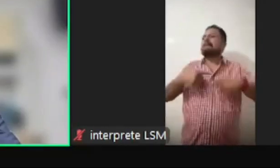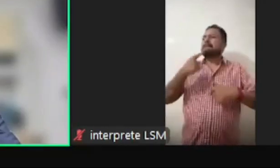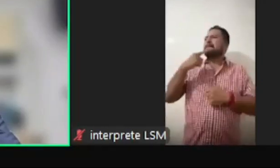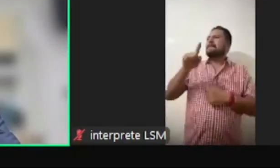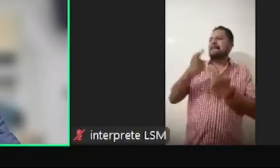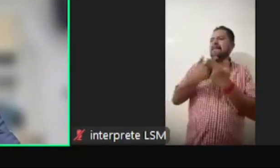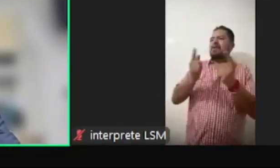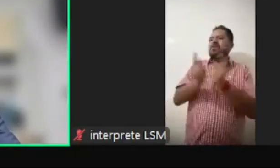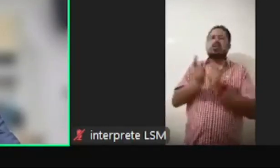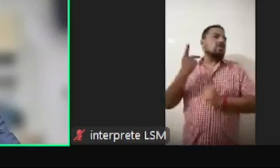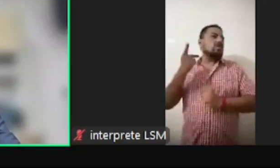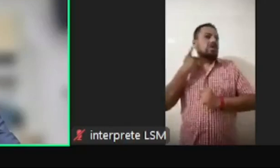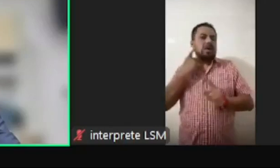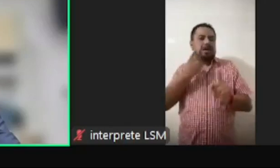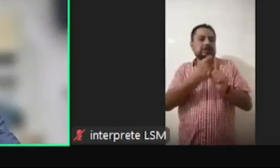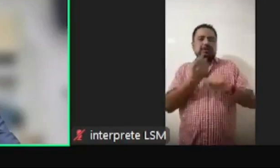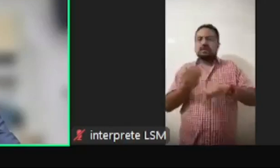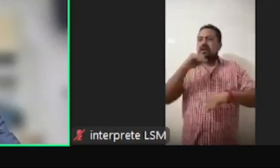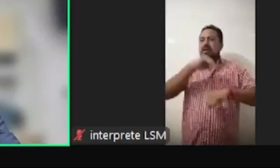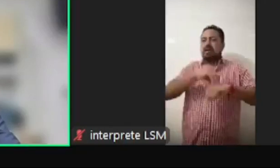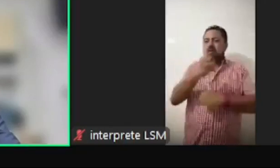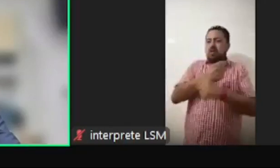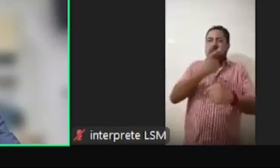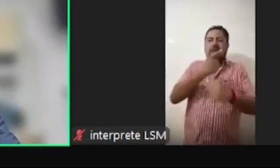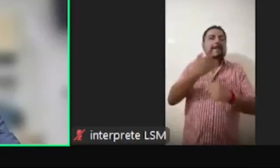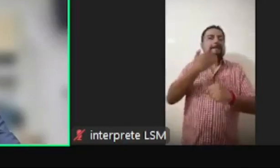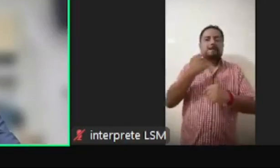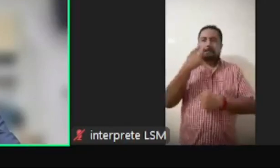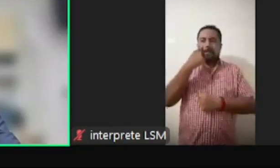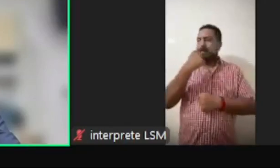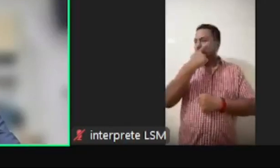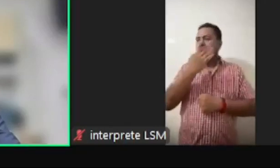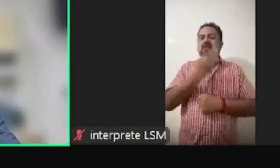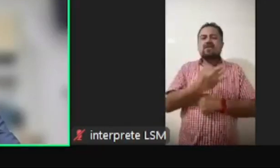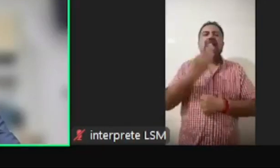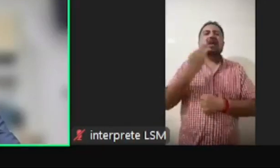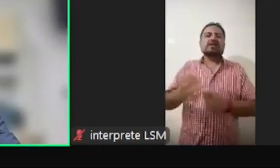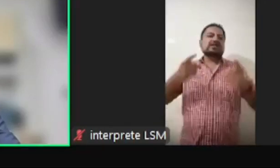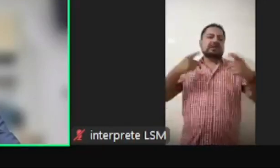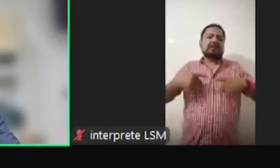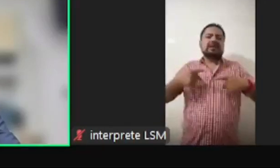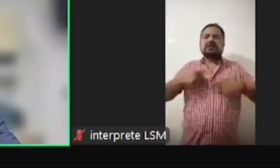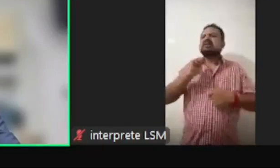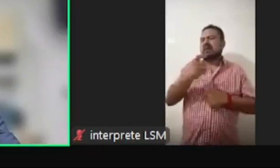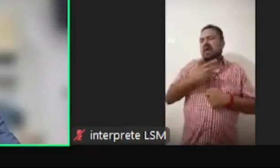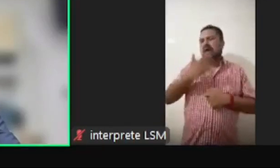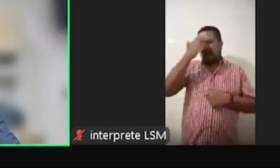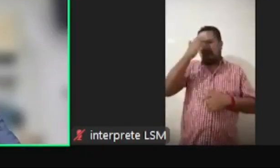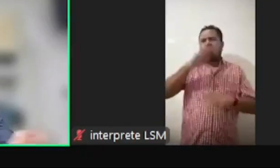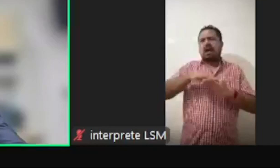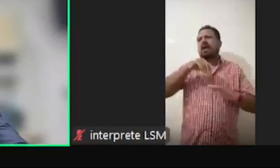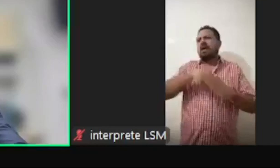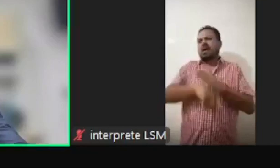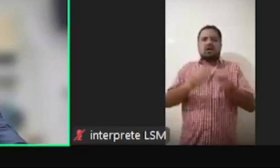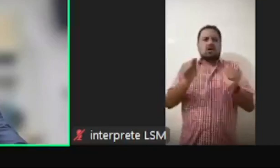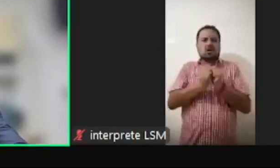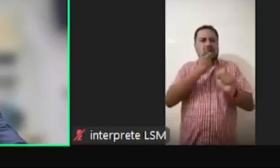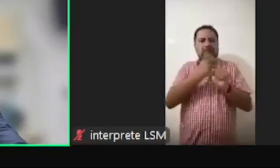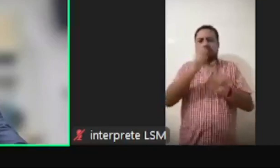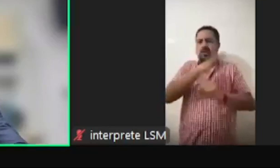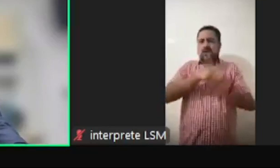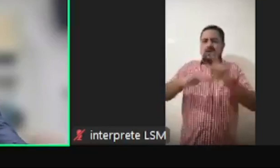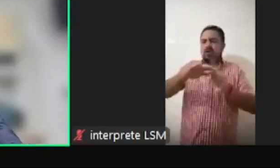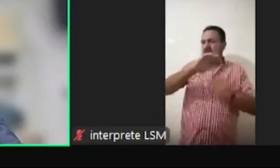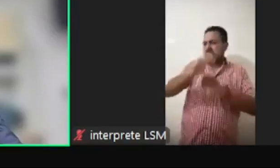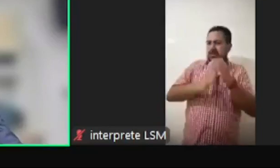queja intrapartidista, pues esta fue promovida oportunamente, considerando la fecha en que la actora afirma tuvo conocimiento. Bajo ese contexto se concluye